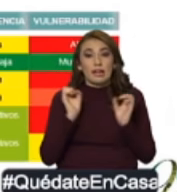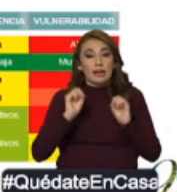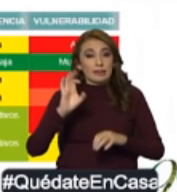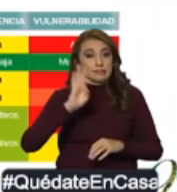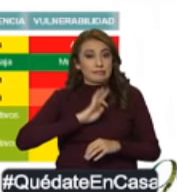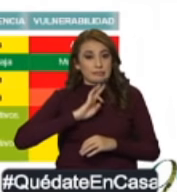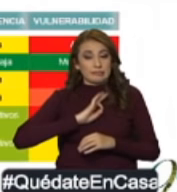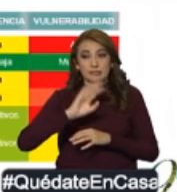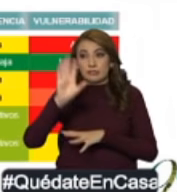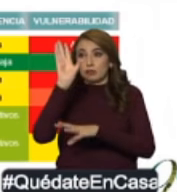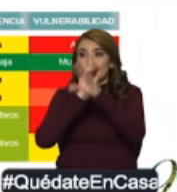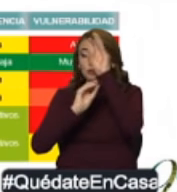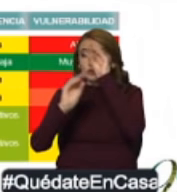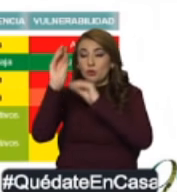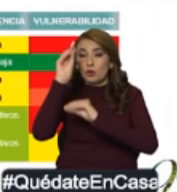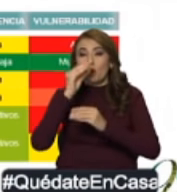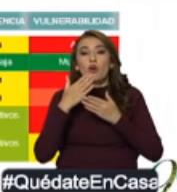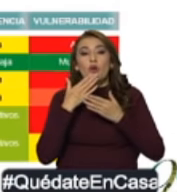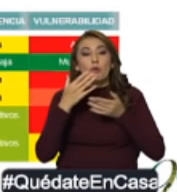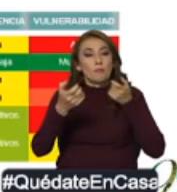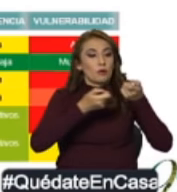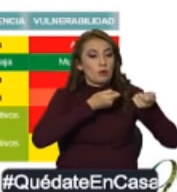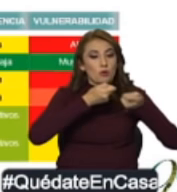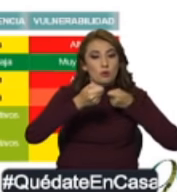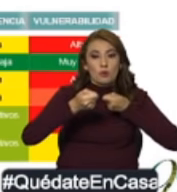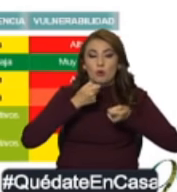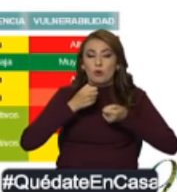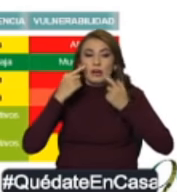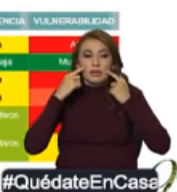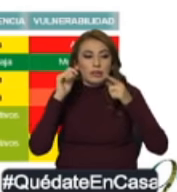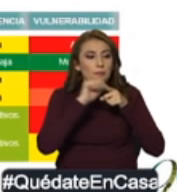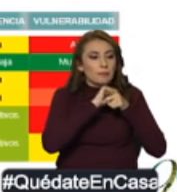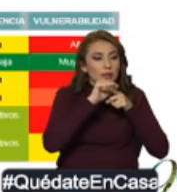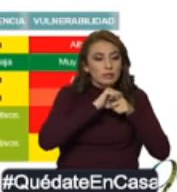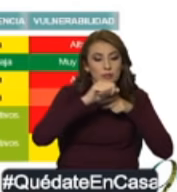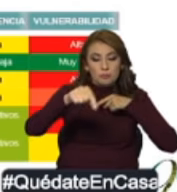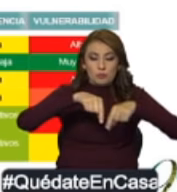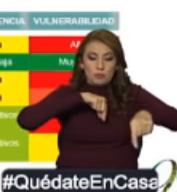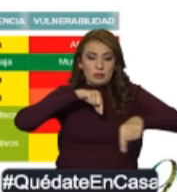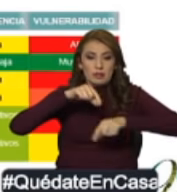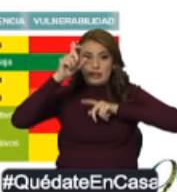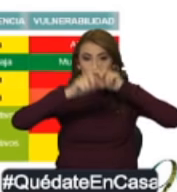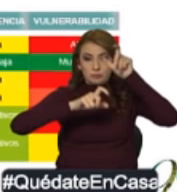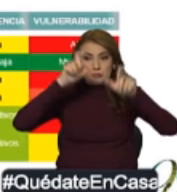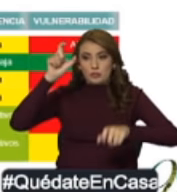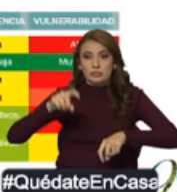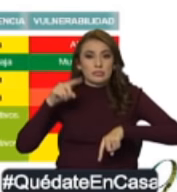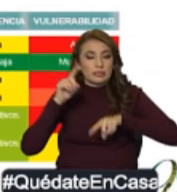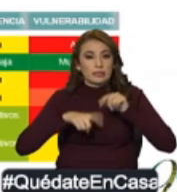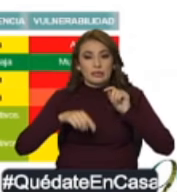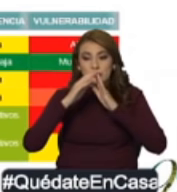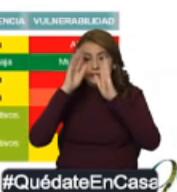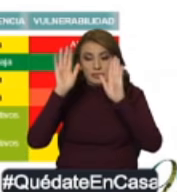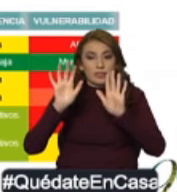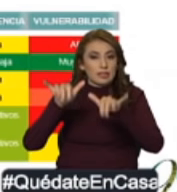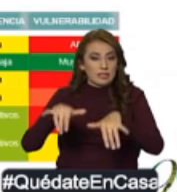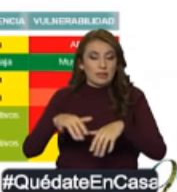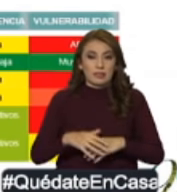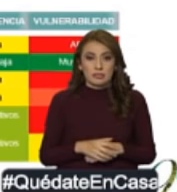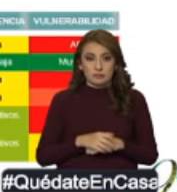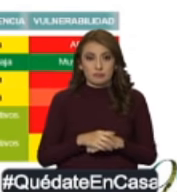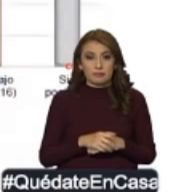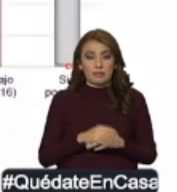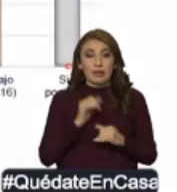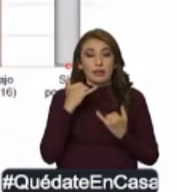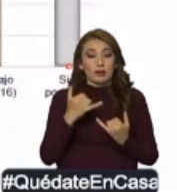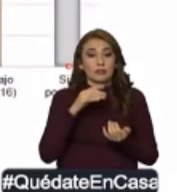encontrar estas políticas de cómo manejar la movilidad intercantonal. A continuación, el doctor